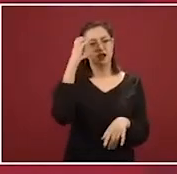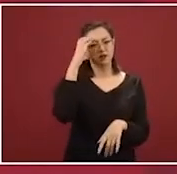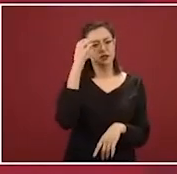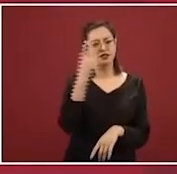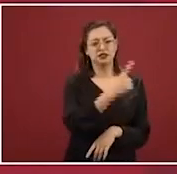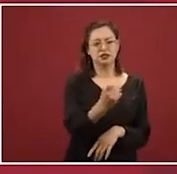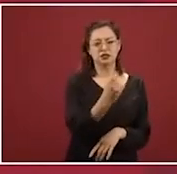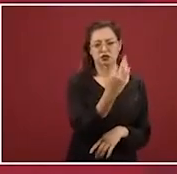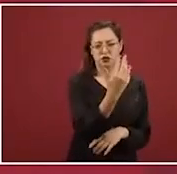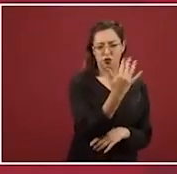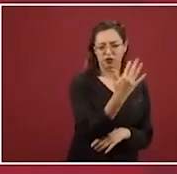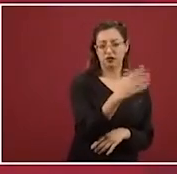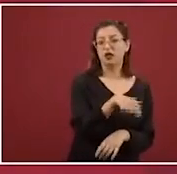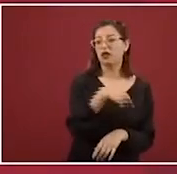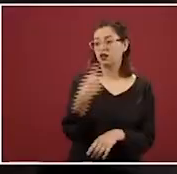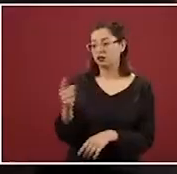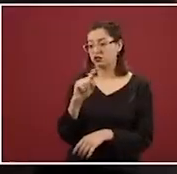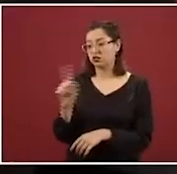Este de Zumpango